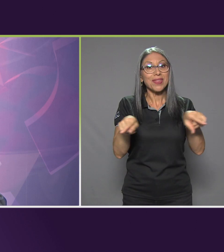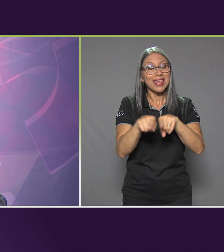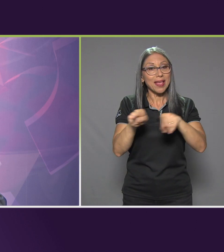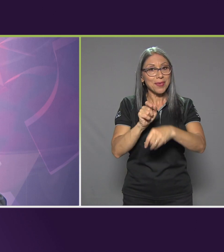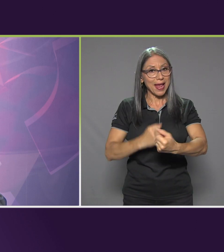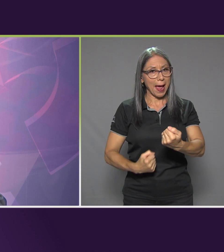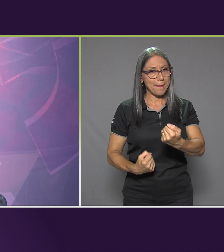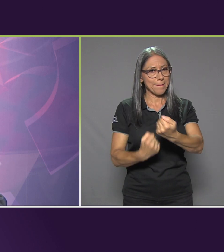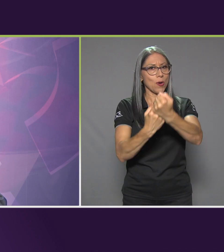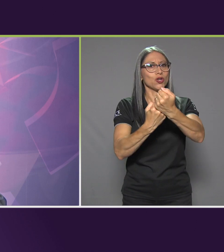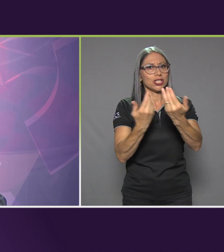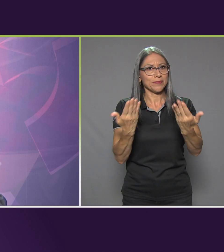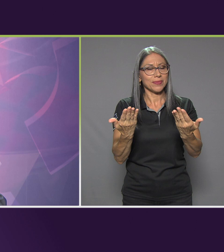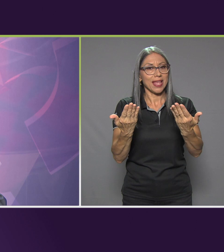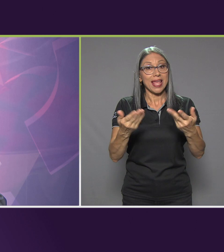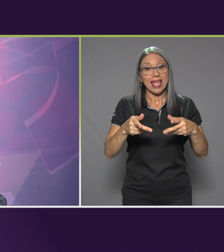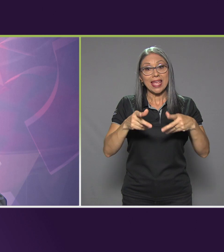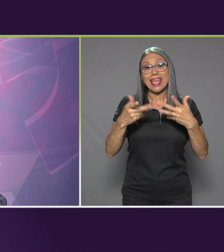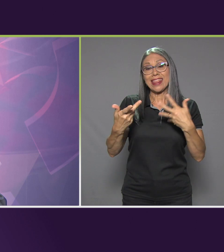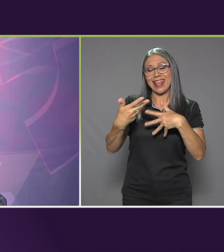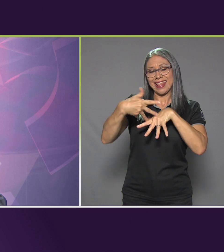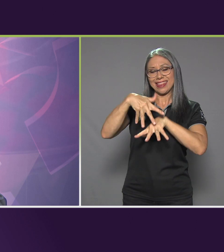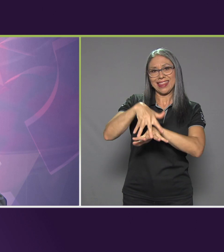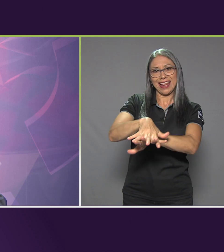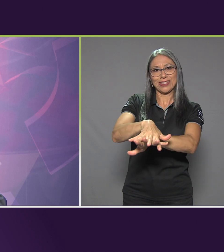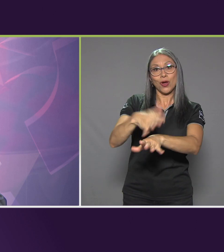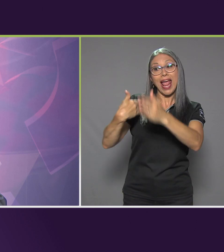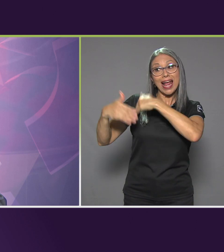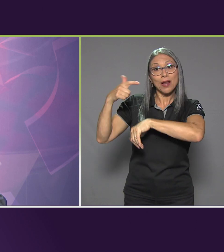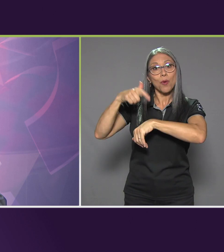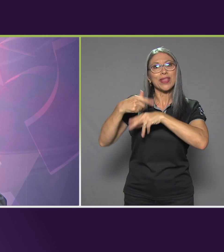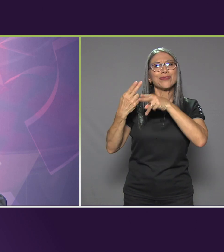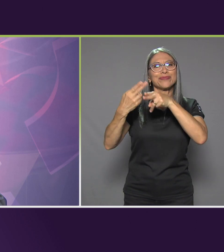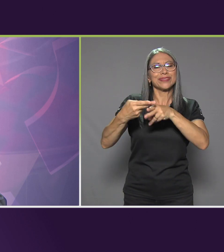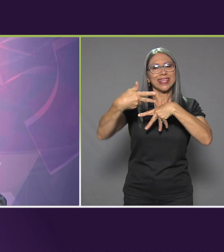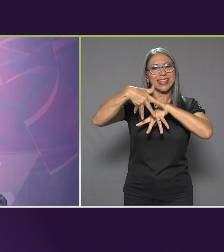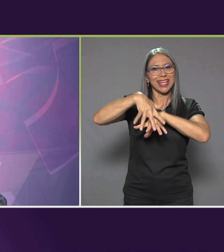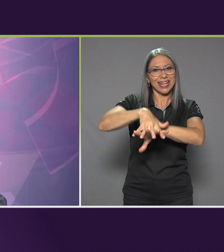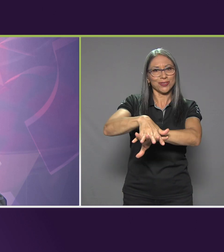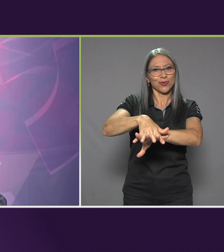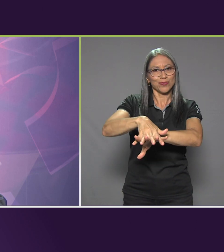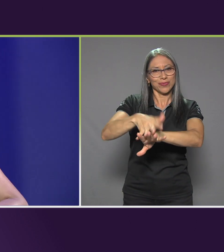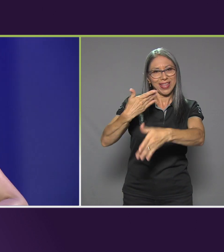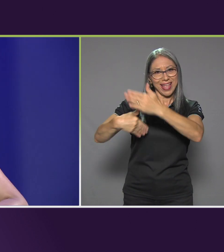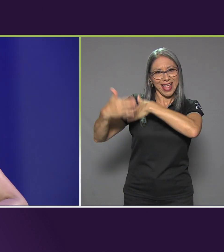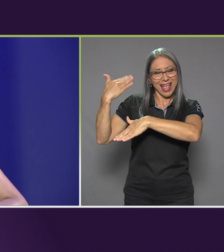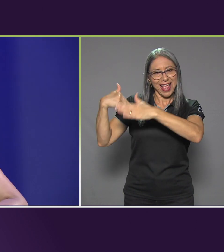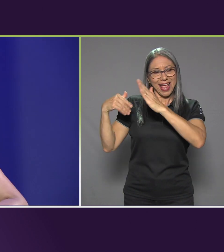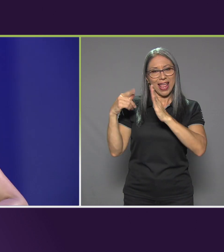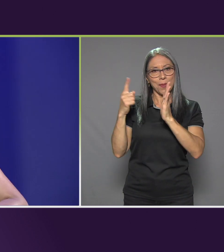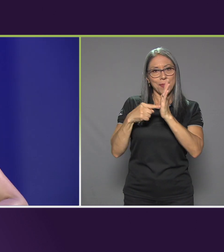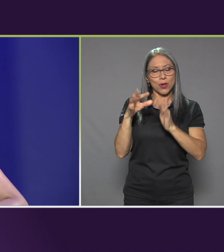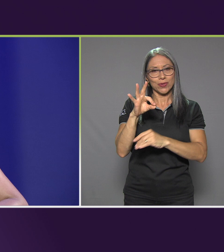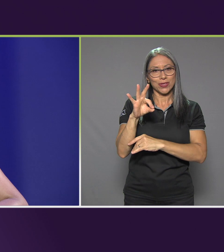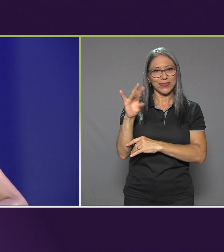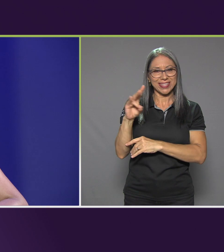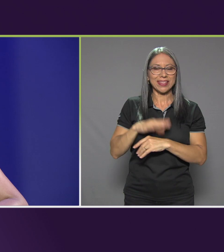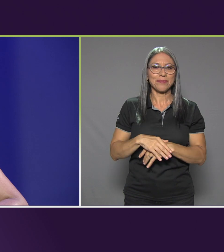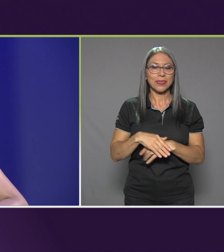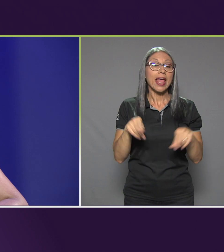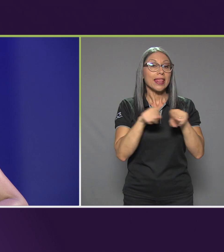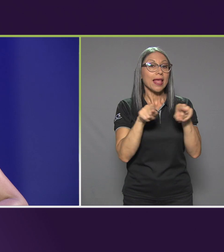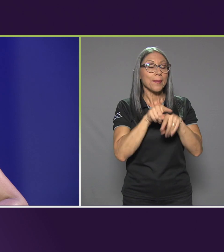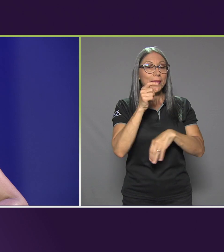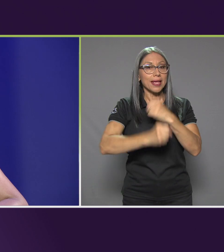a la parte de la integración. Se hablaba de integración en ese momento, uh-huh. en el año 97. En el 99